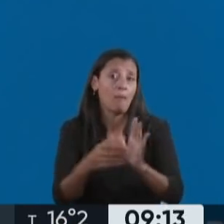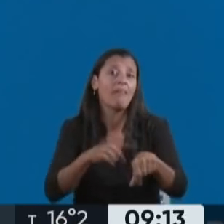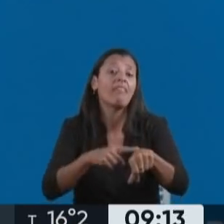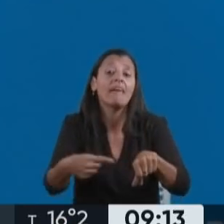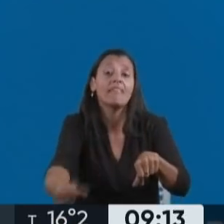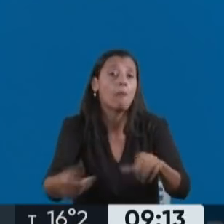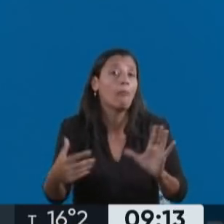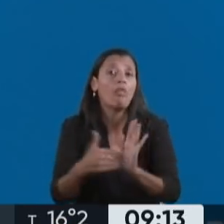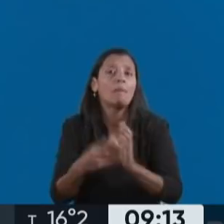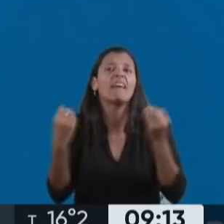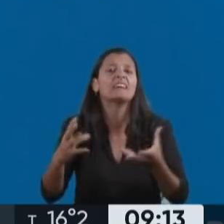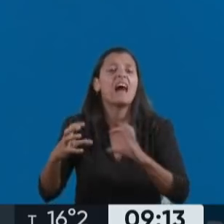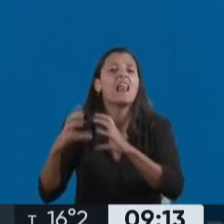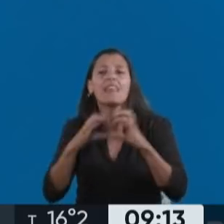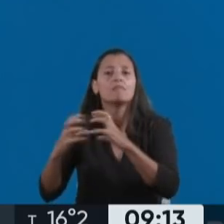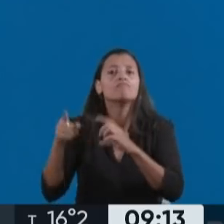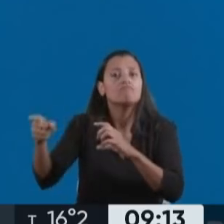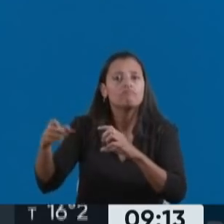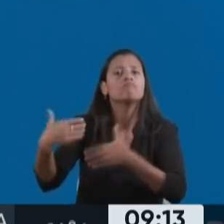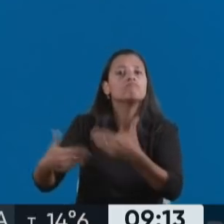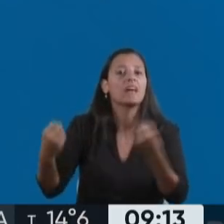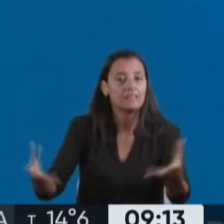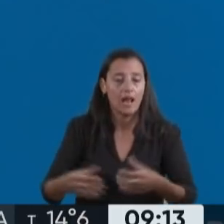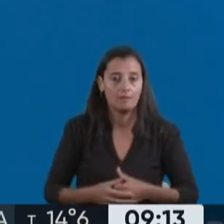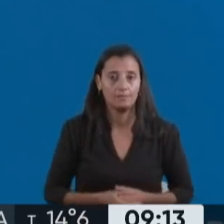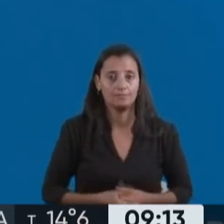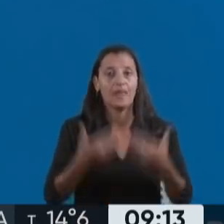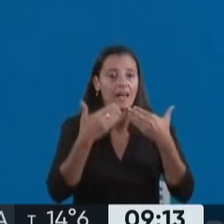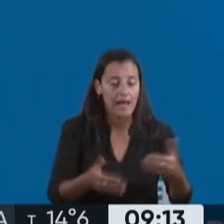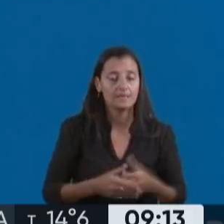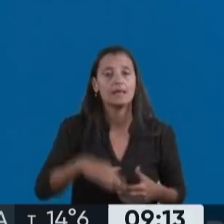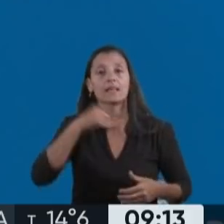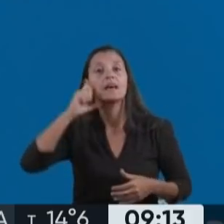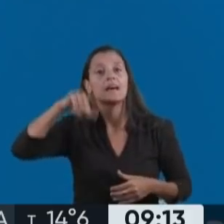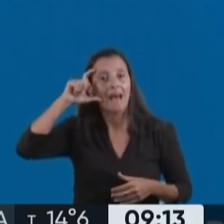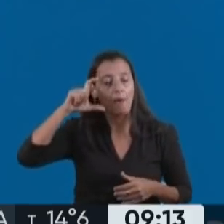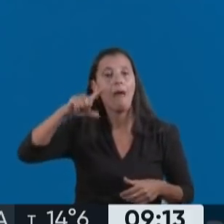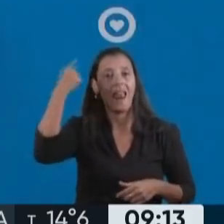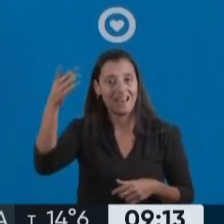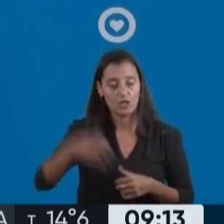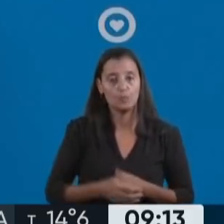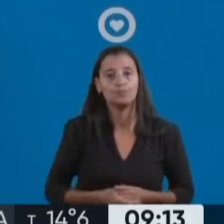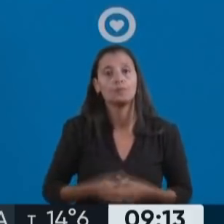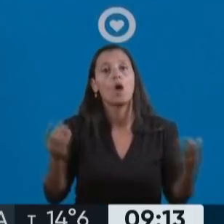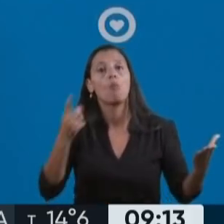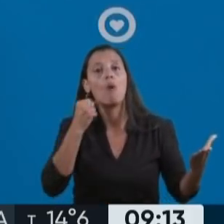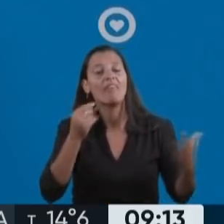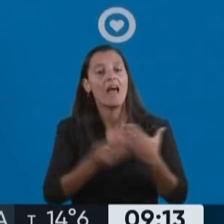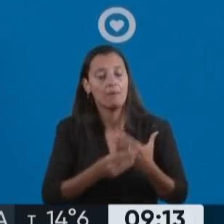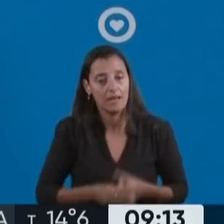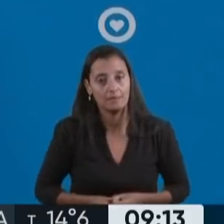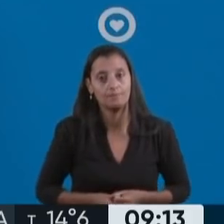cómo avance la negociación que se está llevando adelante. Gracias. Jaime Rosenberg de La Nación. Jaime, buen día. ¿Cómo estás? Buen día,